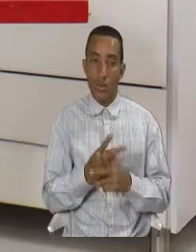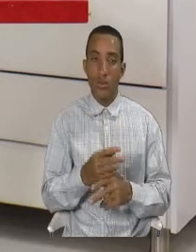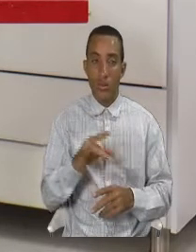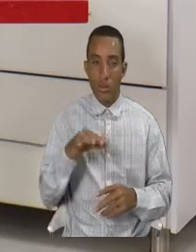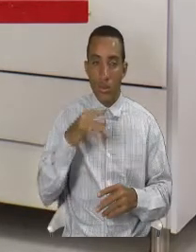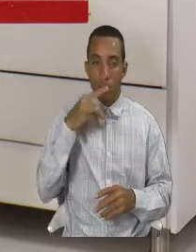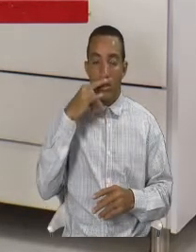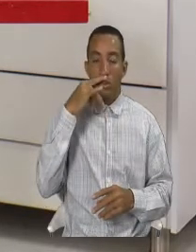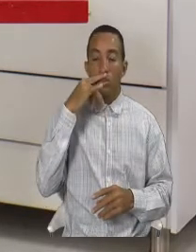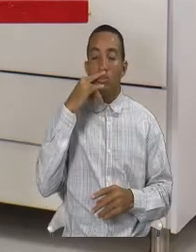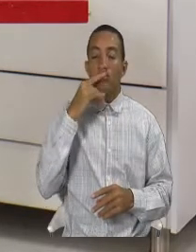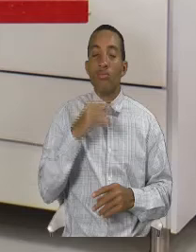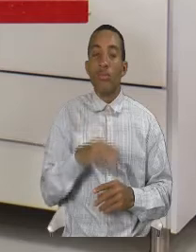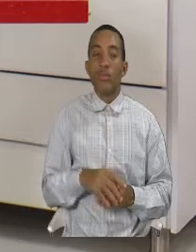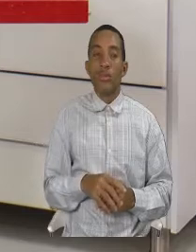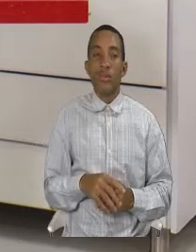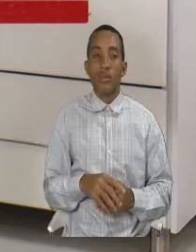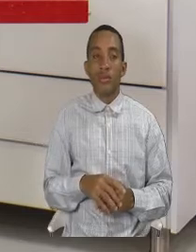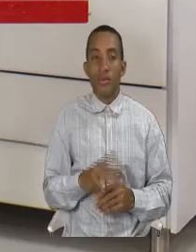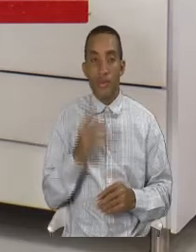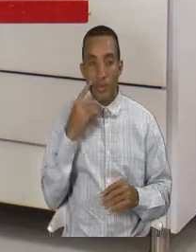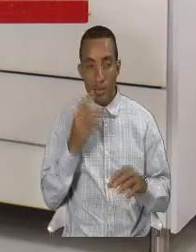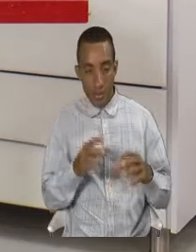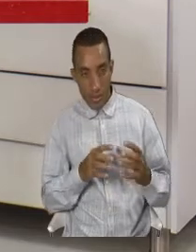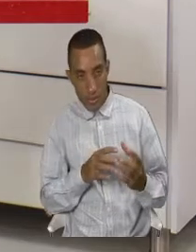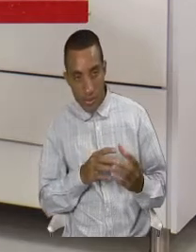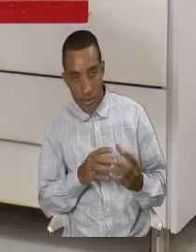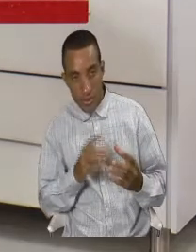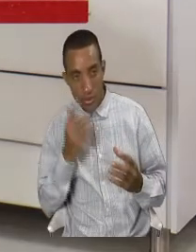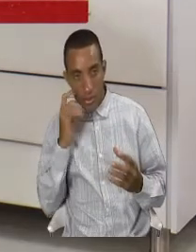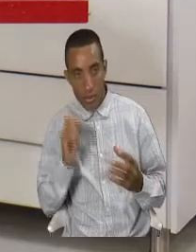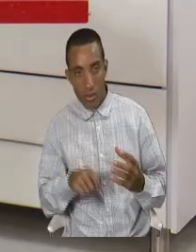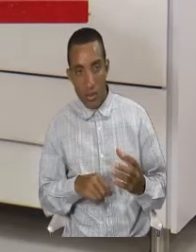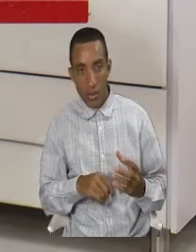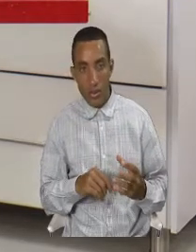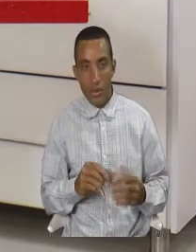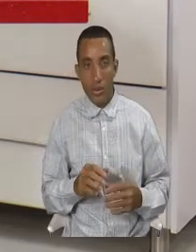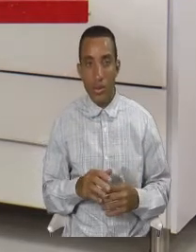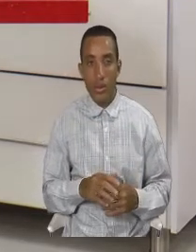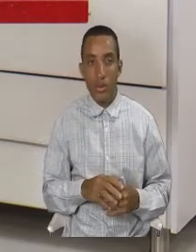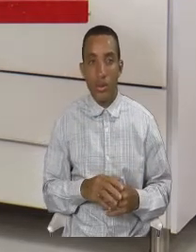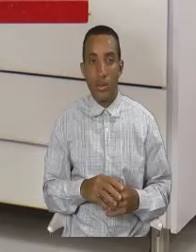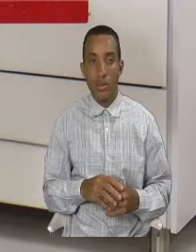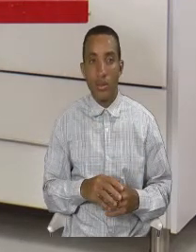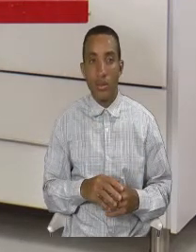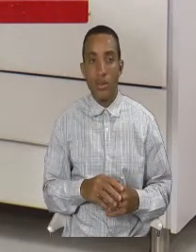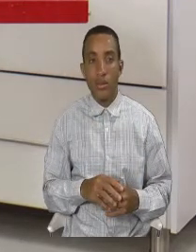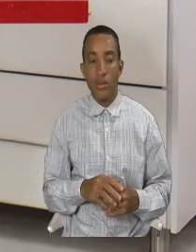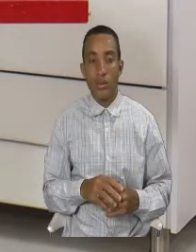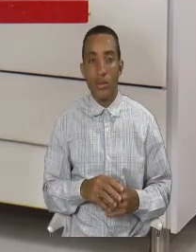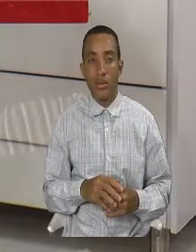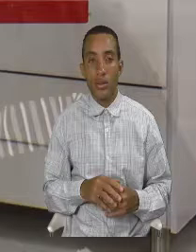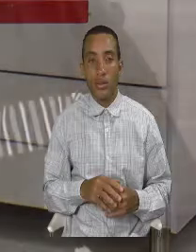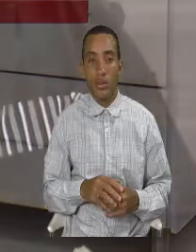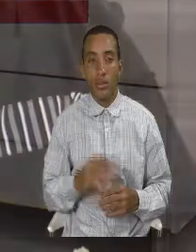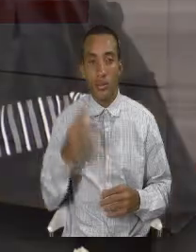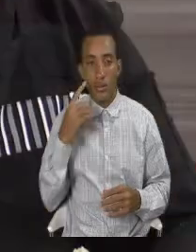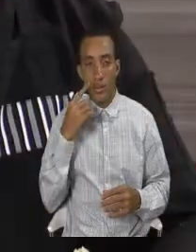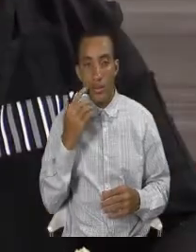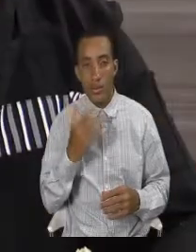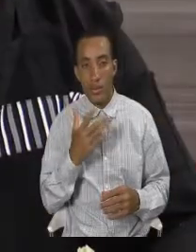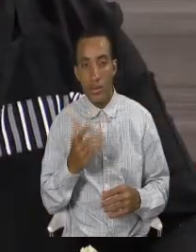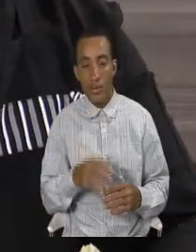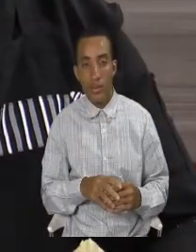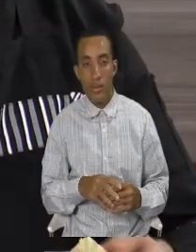dando. Mira, acá se doró el pancito. Si lo pueden tomar ahí un poquitico. No se quemó, pero sí se doró